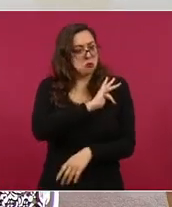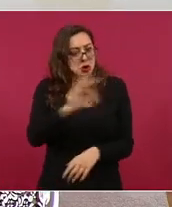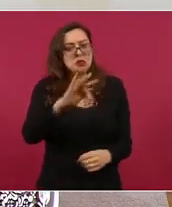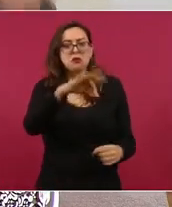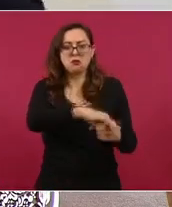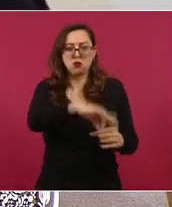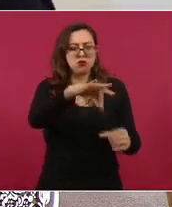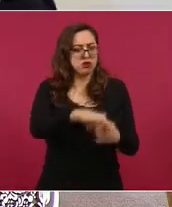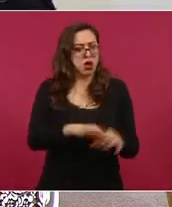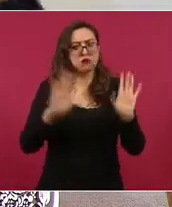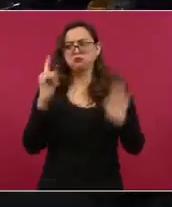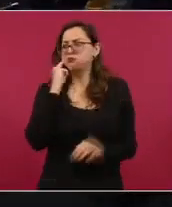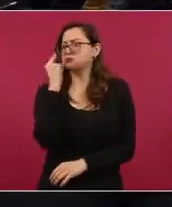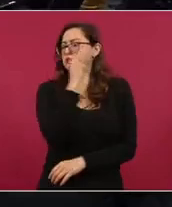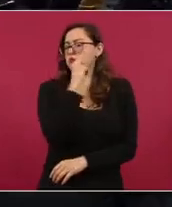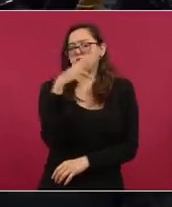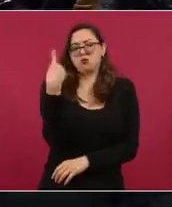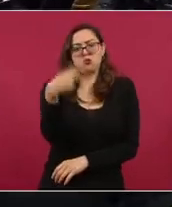También